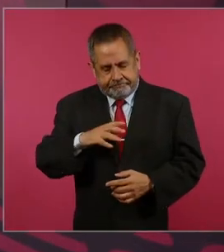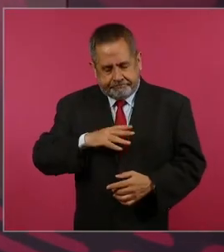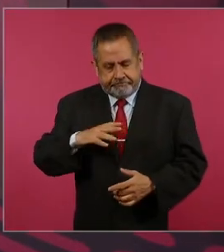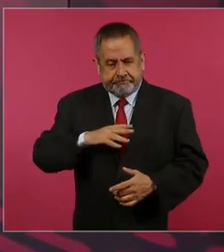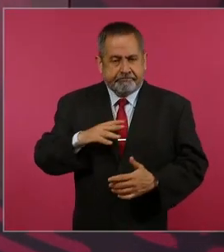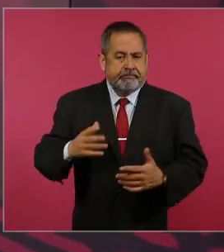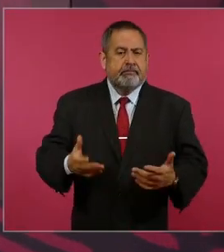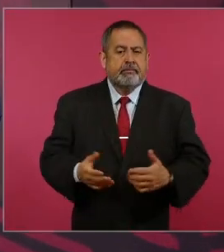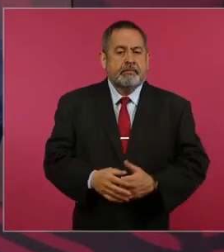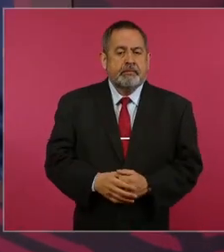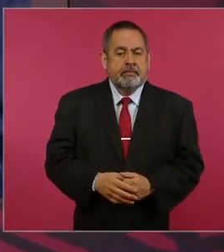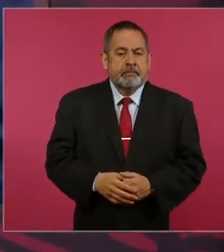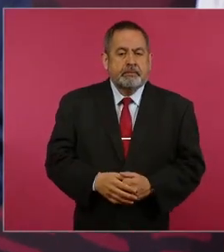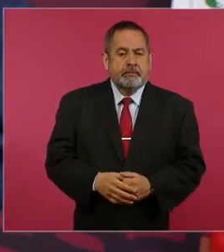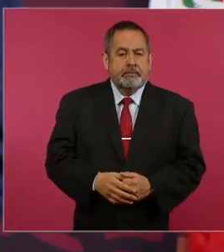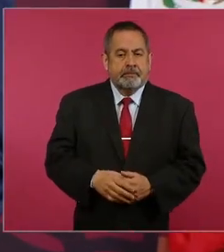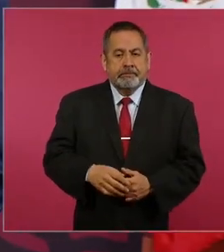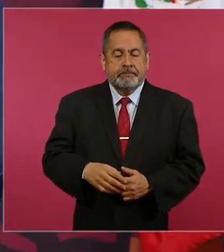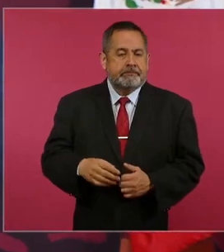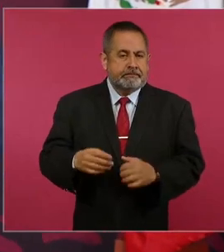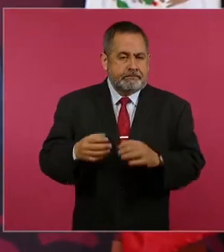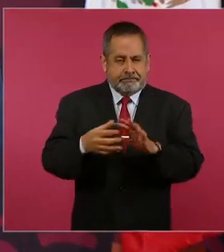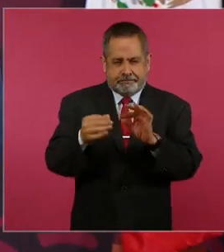Y para no generalizar,